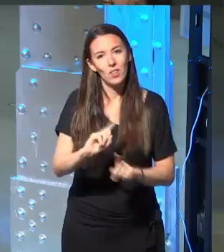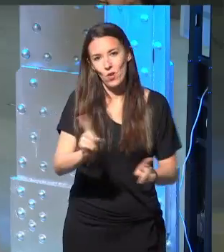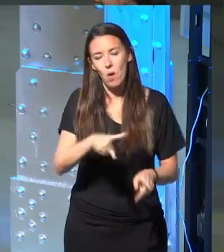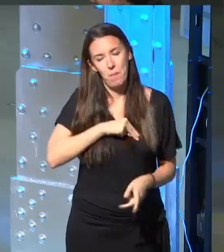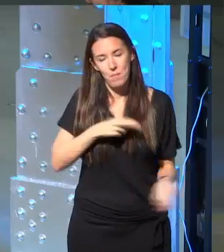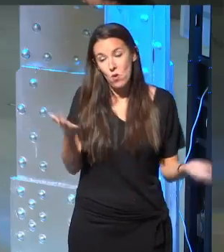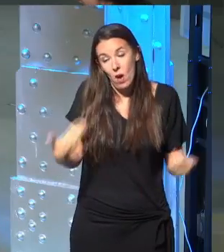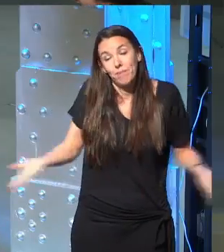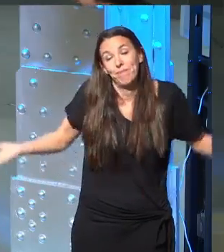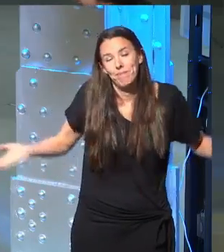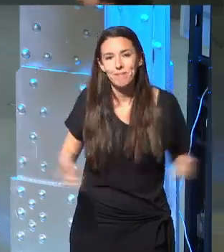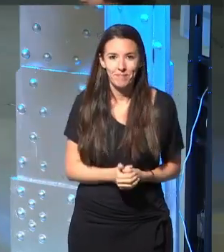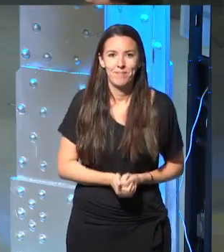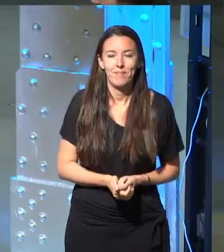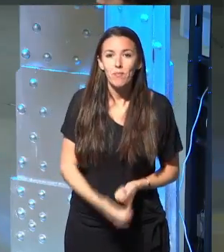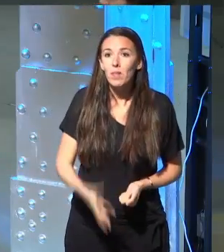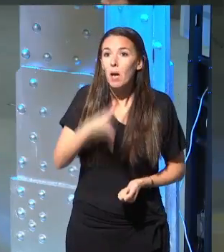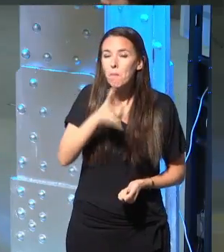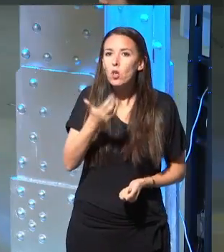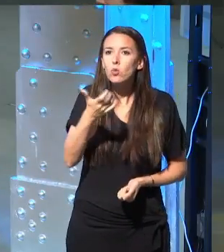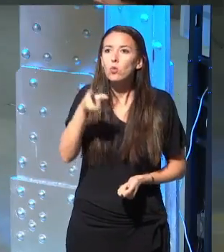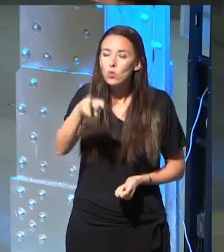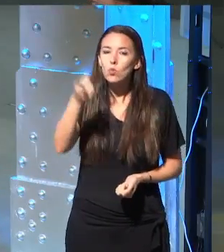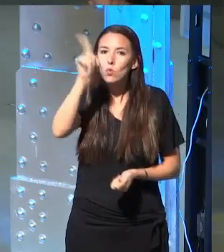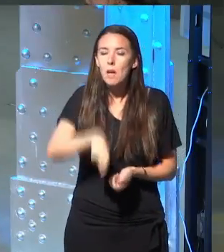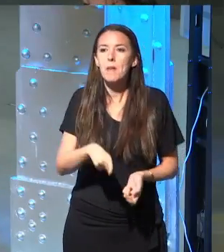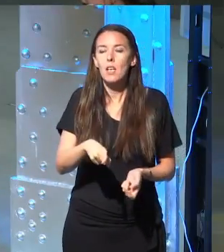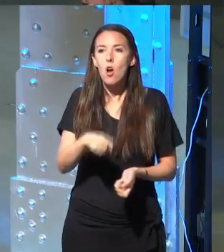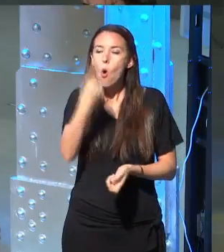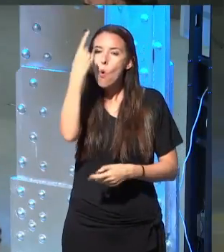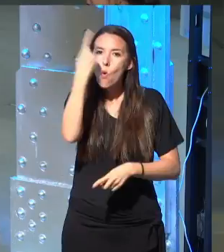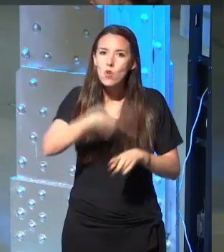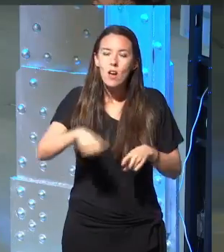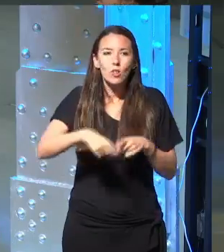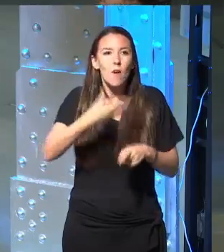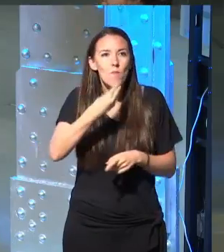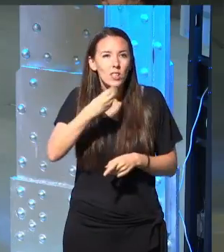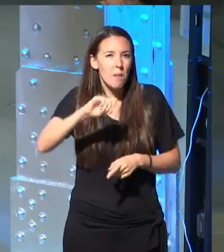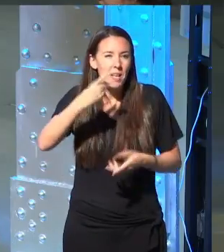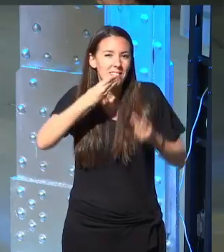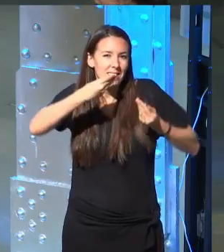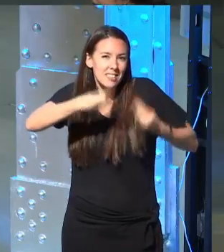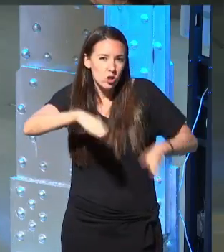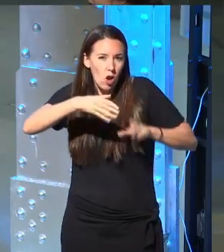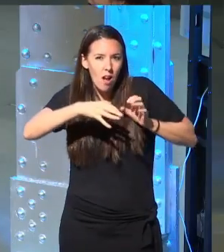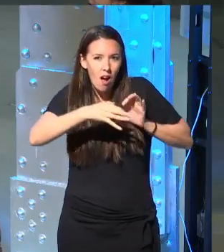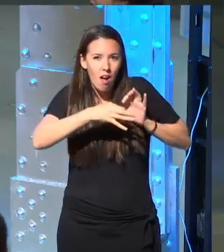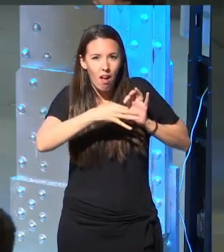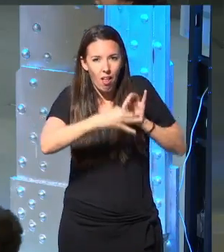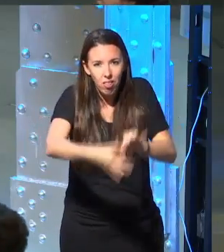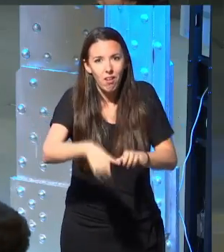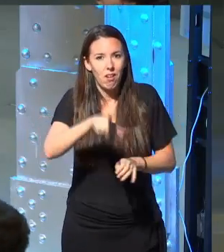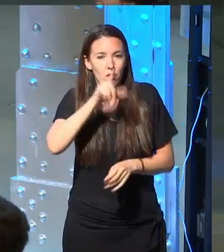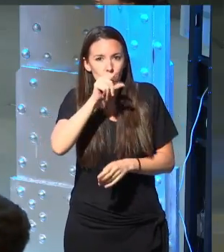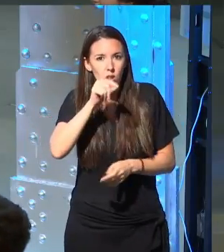No hay premio. Pero porque has generado también... O sea, una de las cosas más bonitas de la historia es que